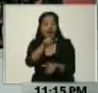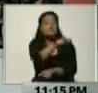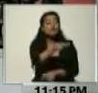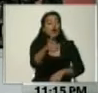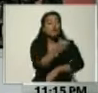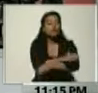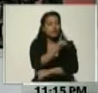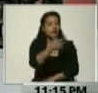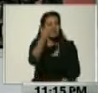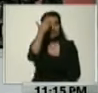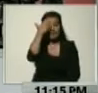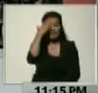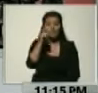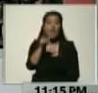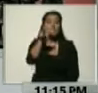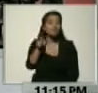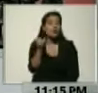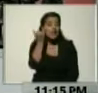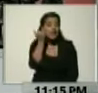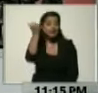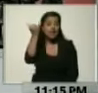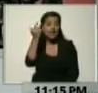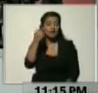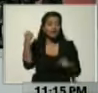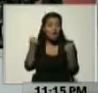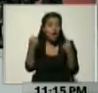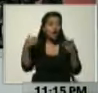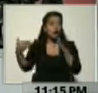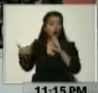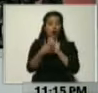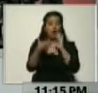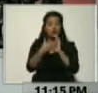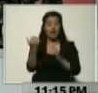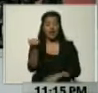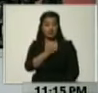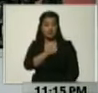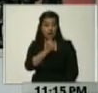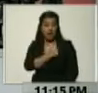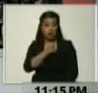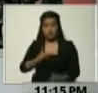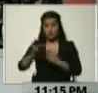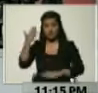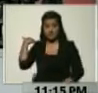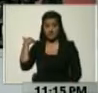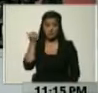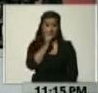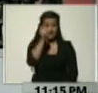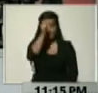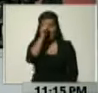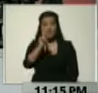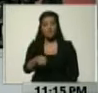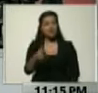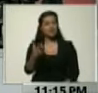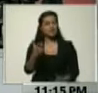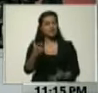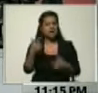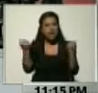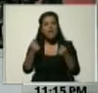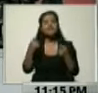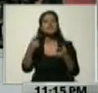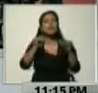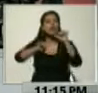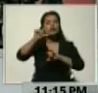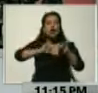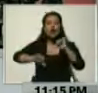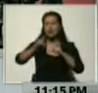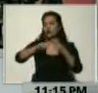ultraderecha, que el autor intelectual de las acciones contra Ramón Muchacho efectuado el fin de semana, incluyendo la activación de los laboratorios de redes